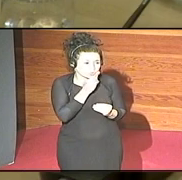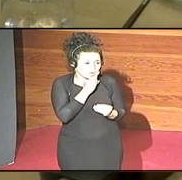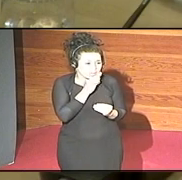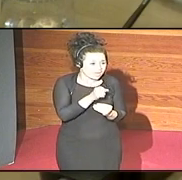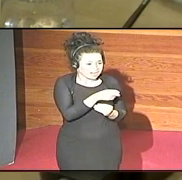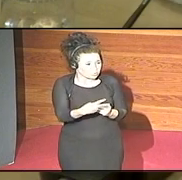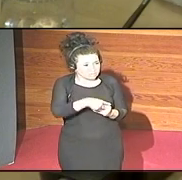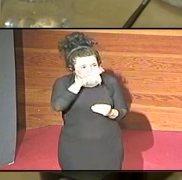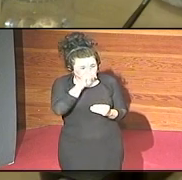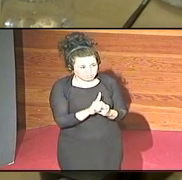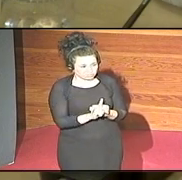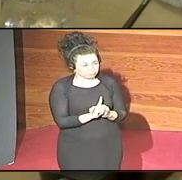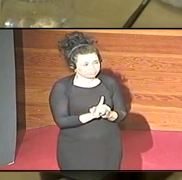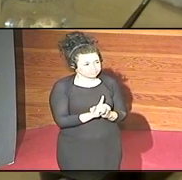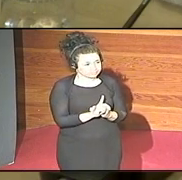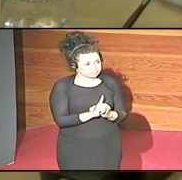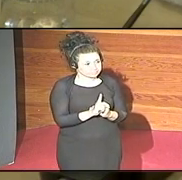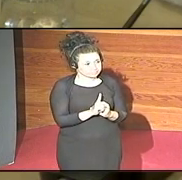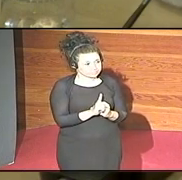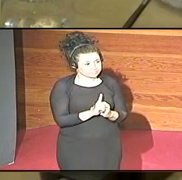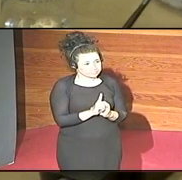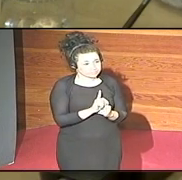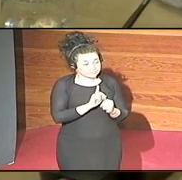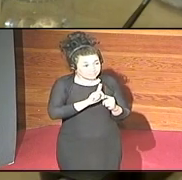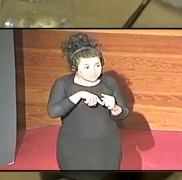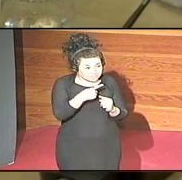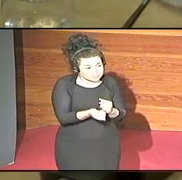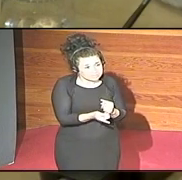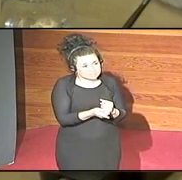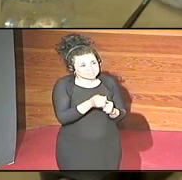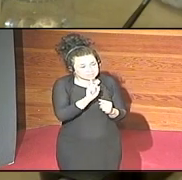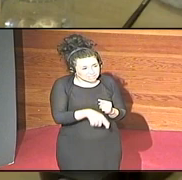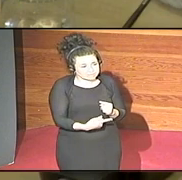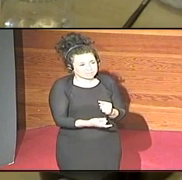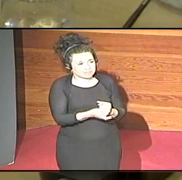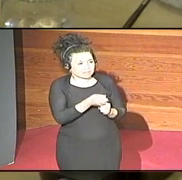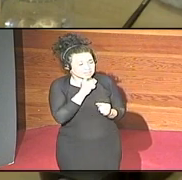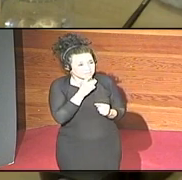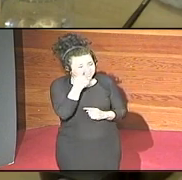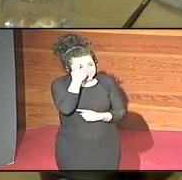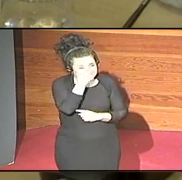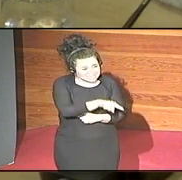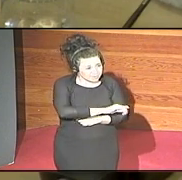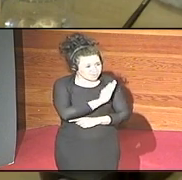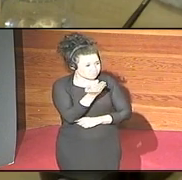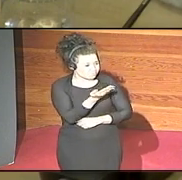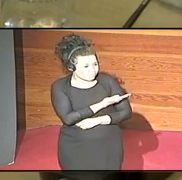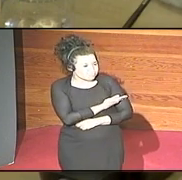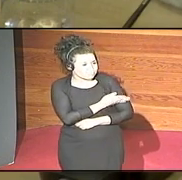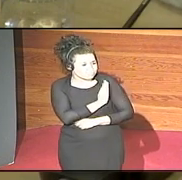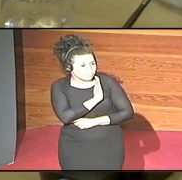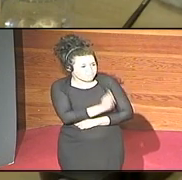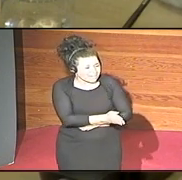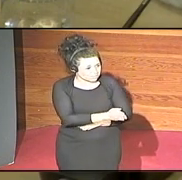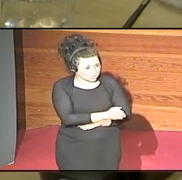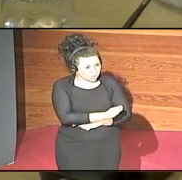y que esto hay que esperar. Después, es muy difícil saber el impacto exacto de estas sanciones en un